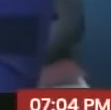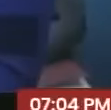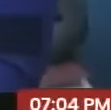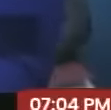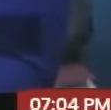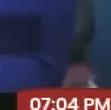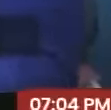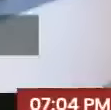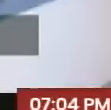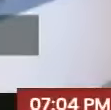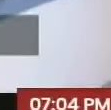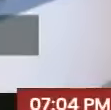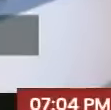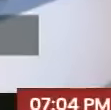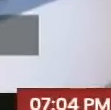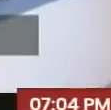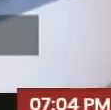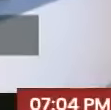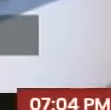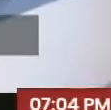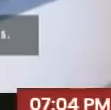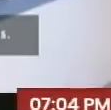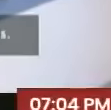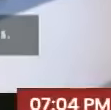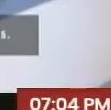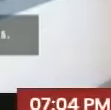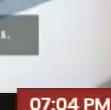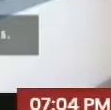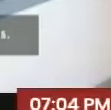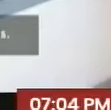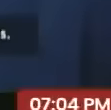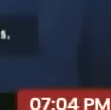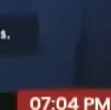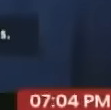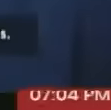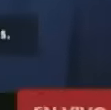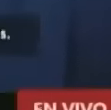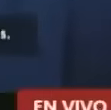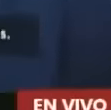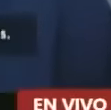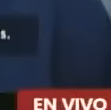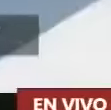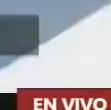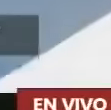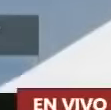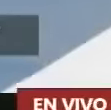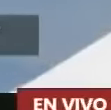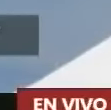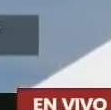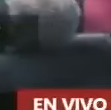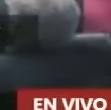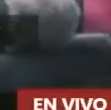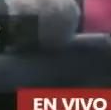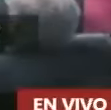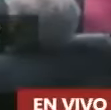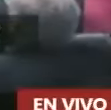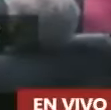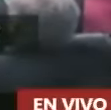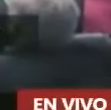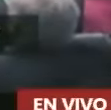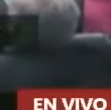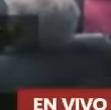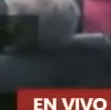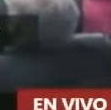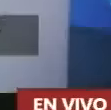geopolítica, sino estratégicamente las salidas al mar, lo que es la delimitación de las aguas marinas y submarinas. Un nuevo modelo económico que tiene